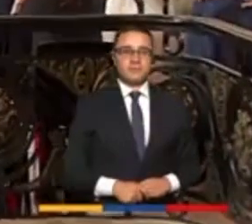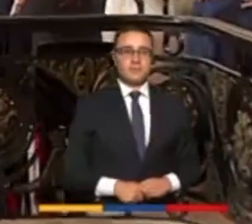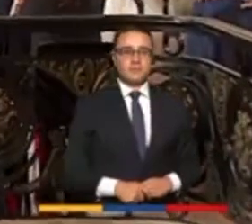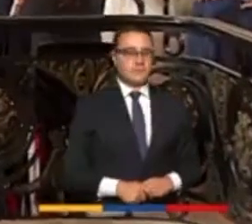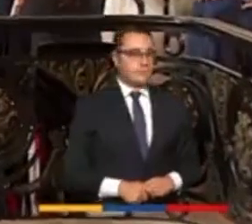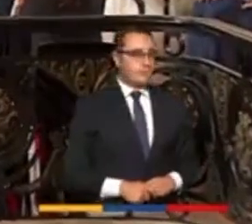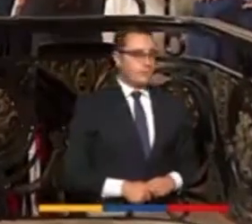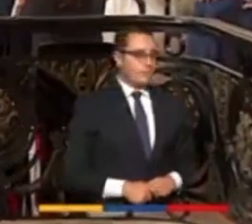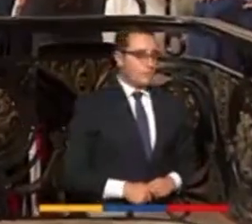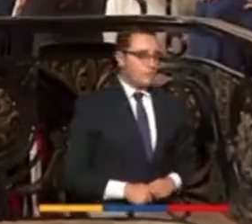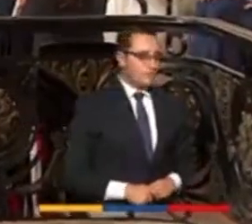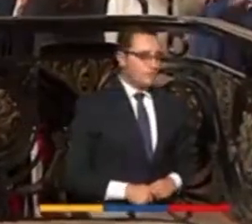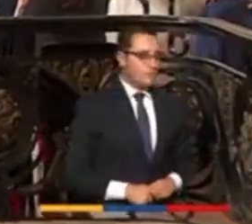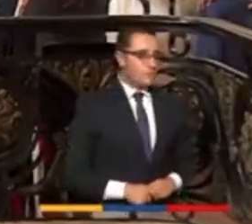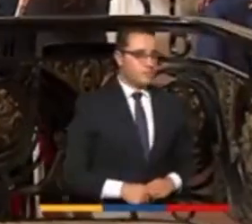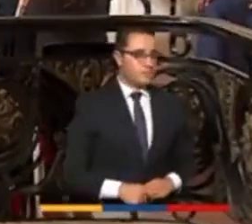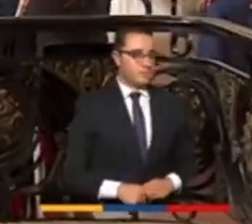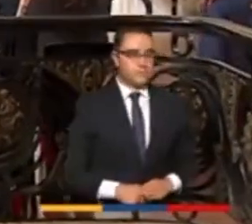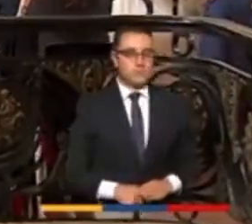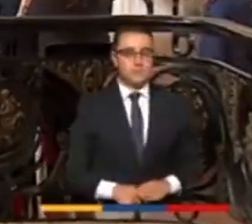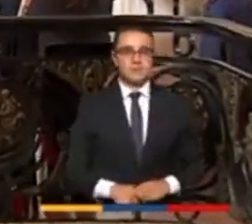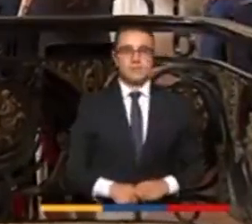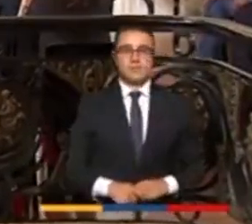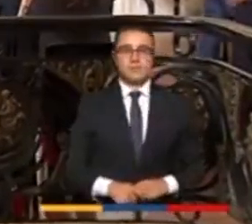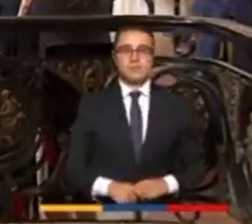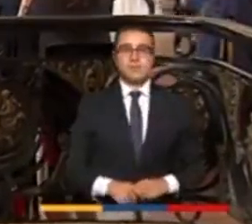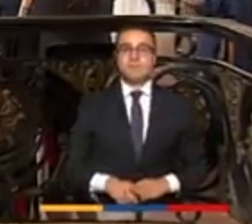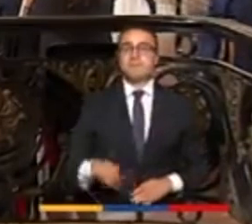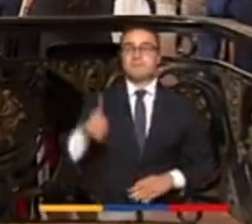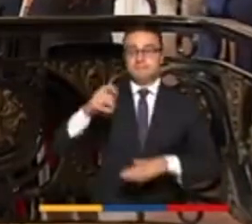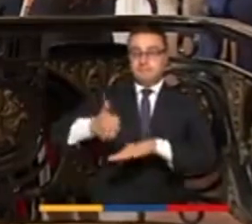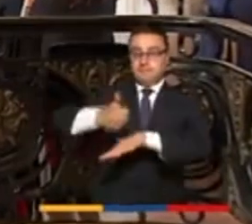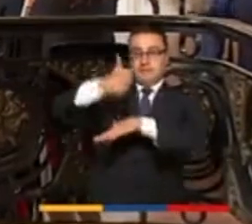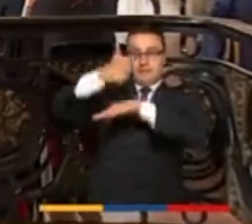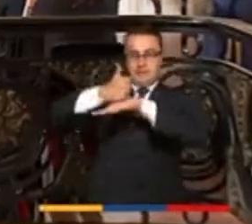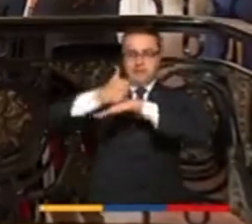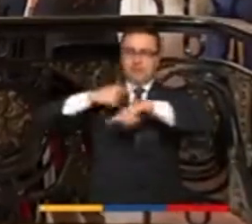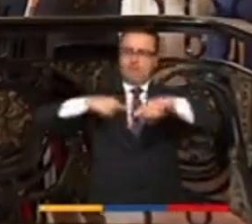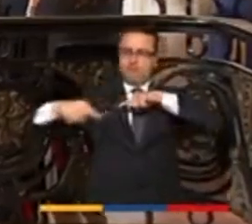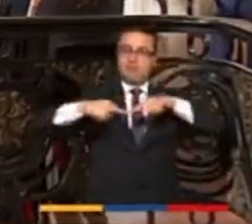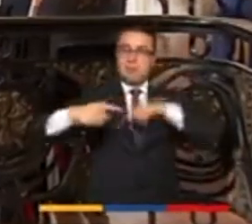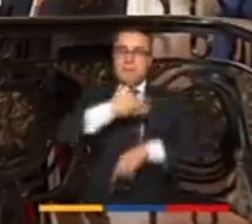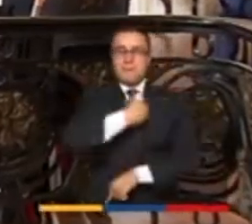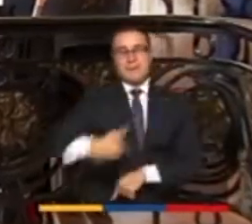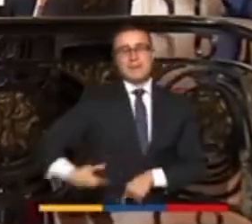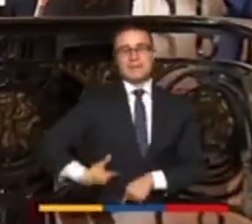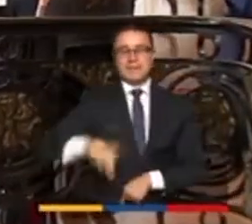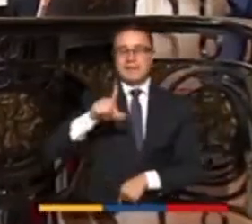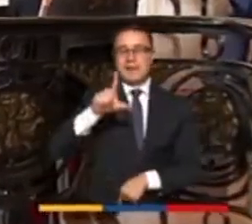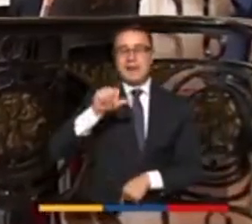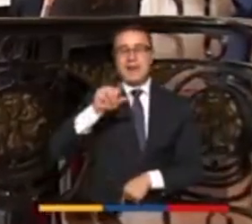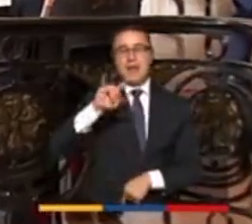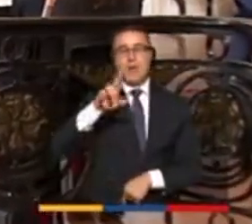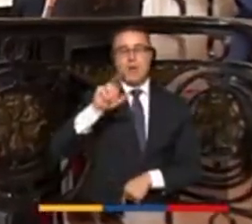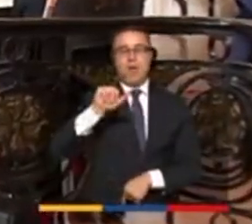Bueno, señora jefe de gabinete de la presidencia de la República, Laura Camila Saravia Torres,